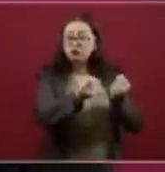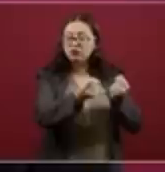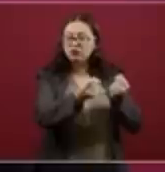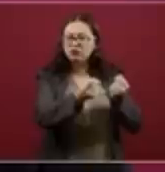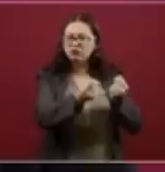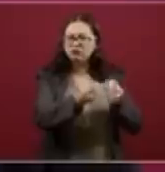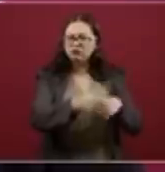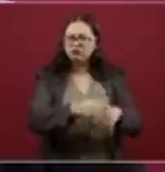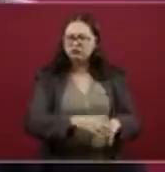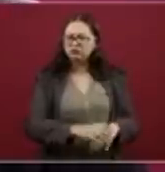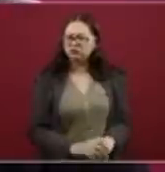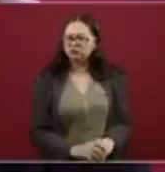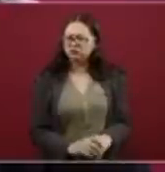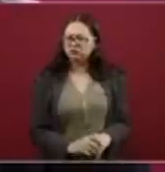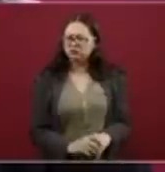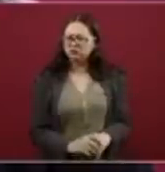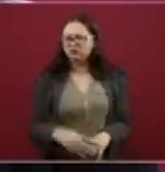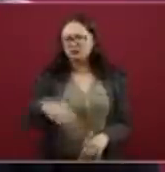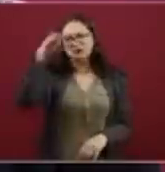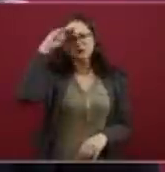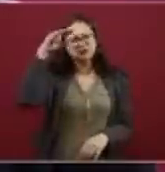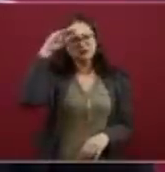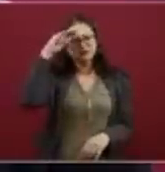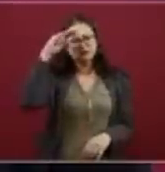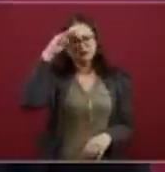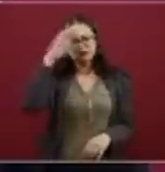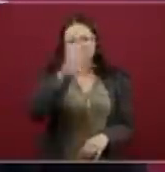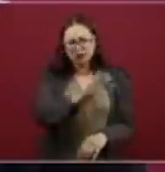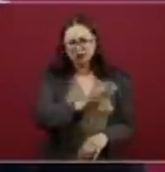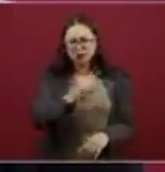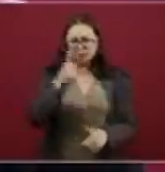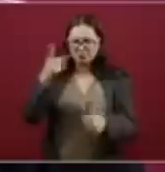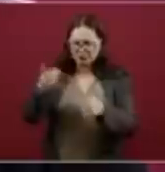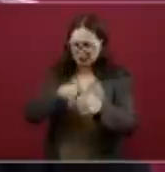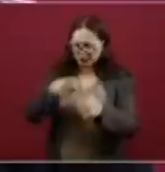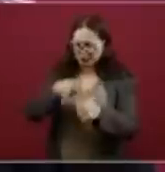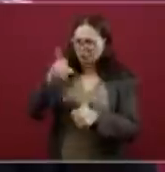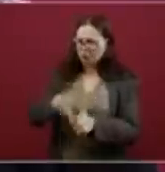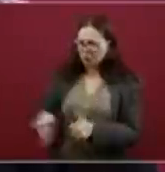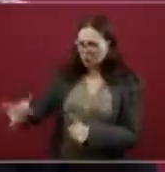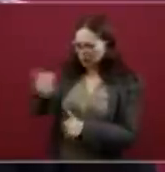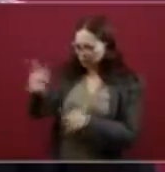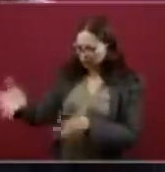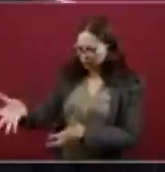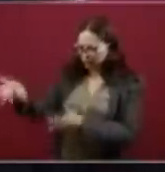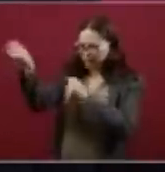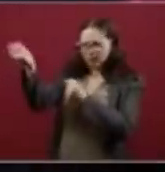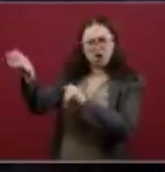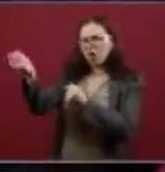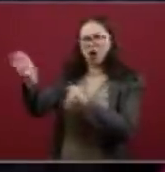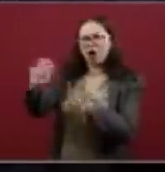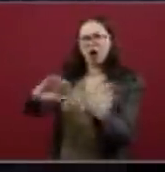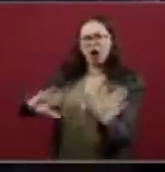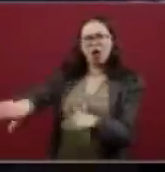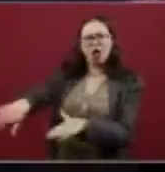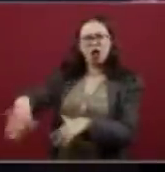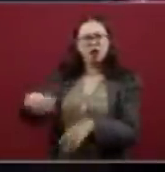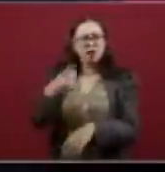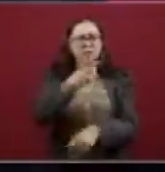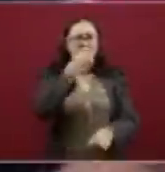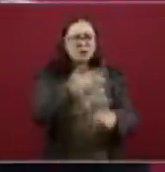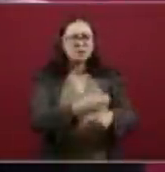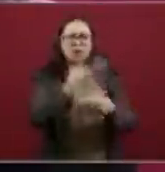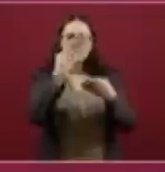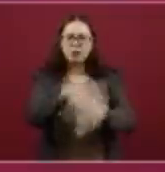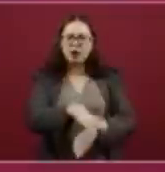¿Por qué no se rescató primero, no, al pueblo? ¿Por qué se rescató a